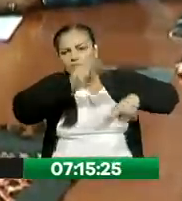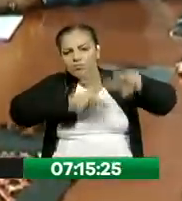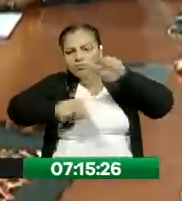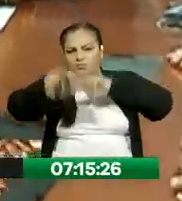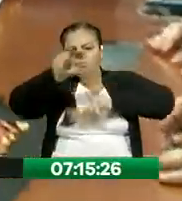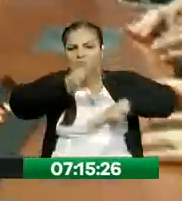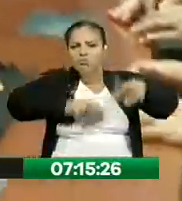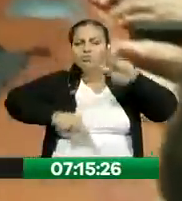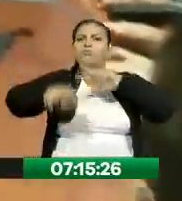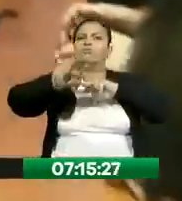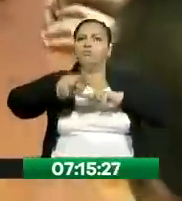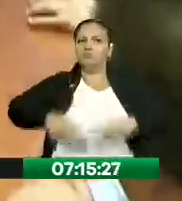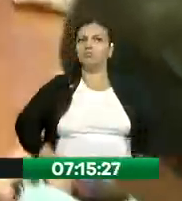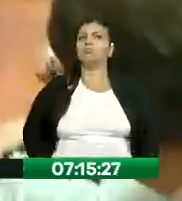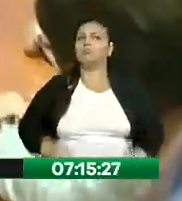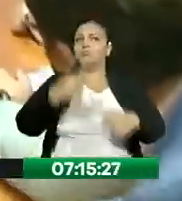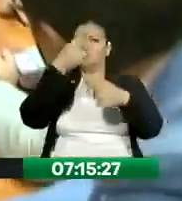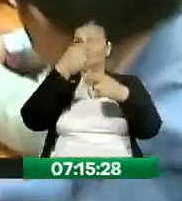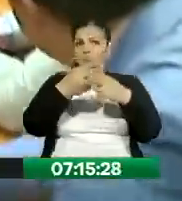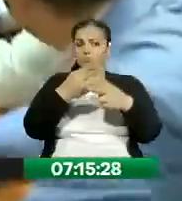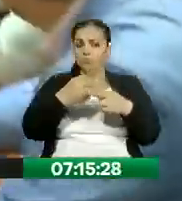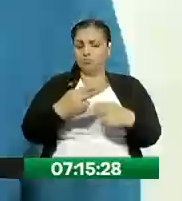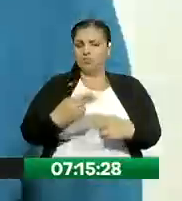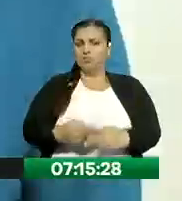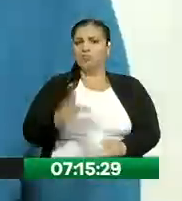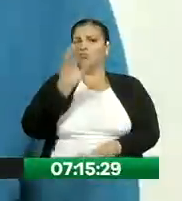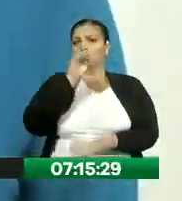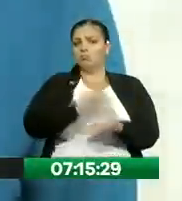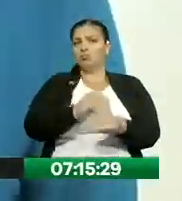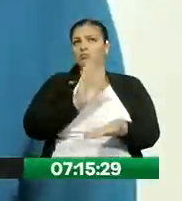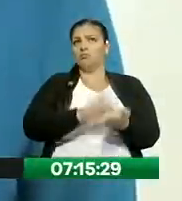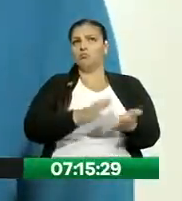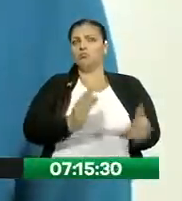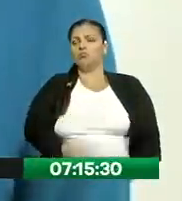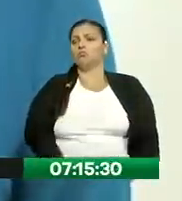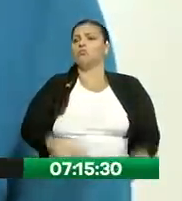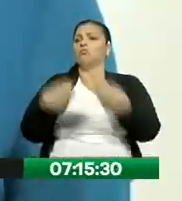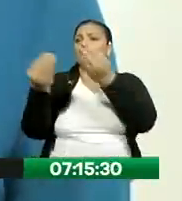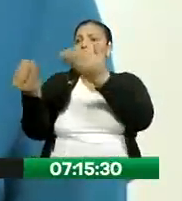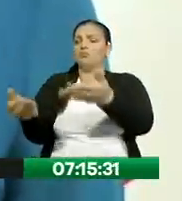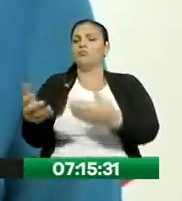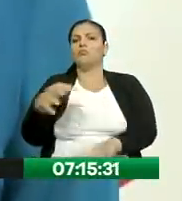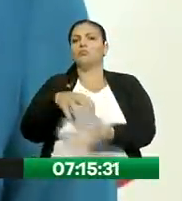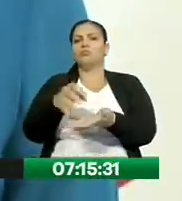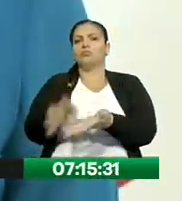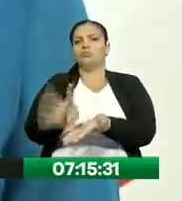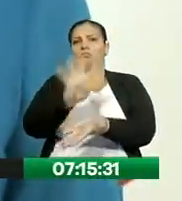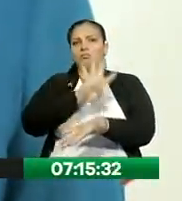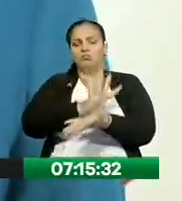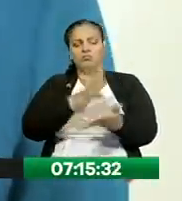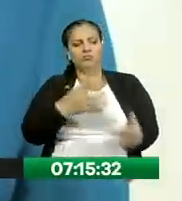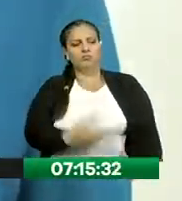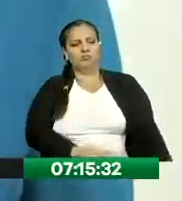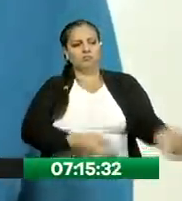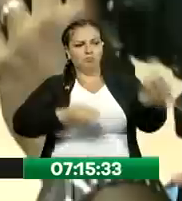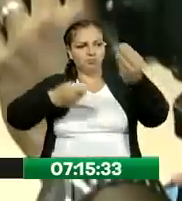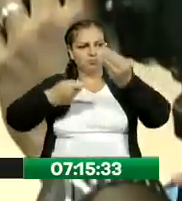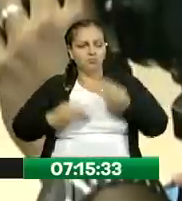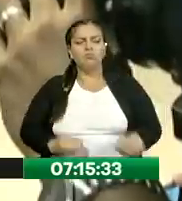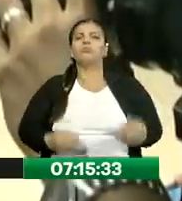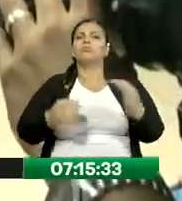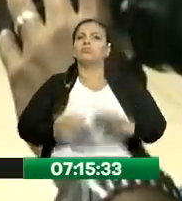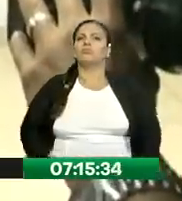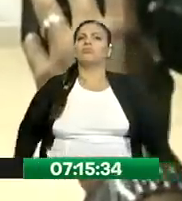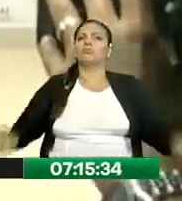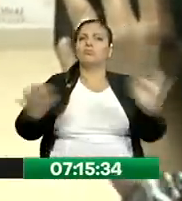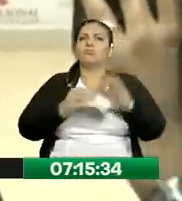en el diálogo para poder escoger al segundo mandatario. La presidenta de la legislatura reconocía la necesidad de que este proceso se acelere. La